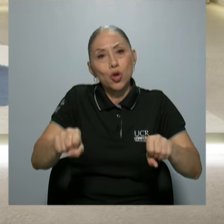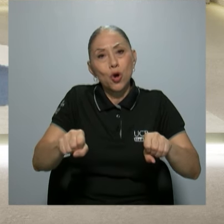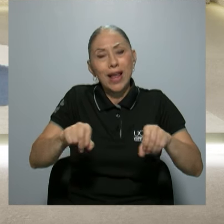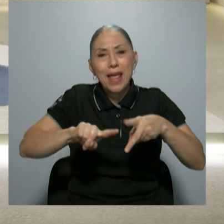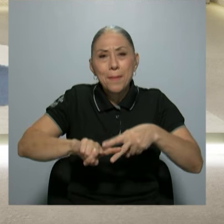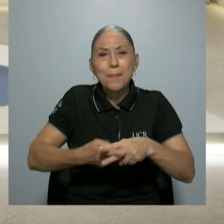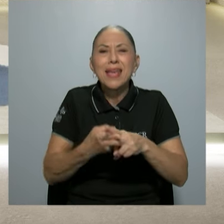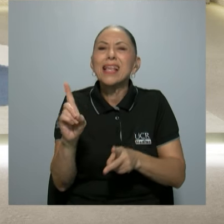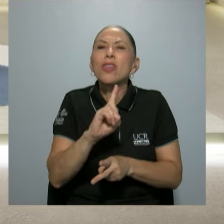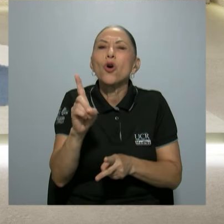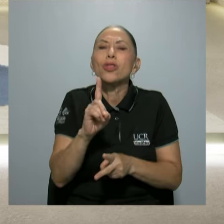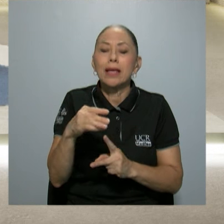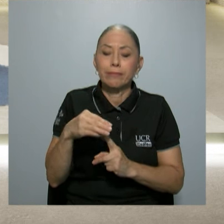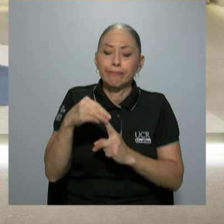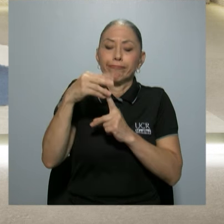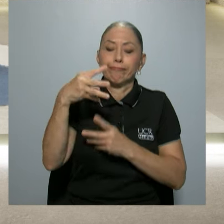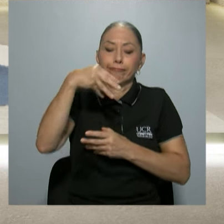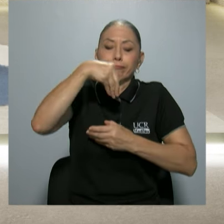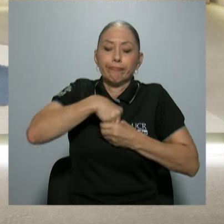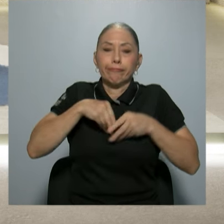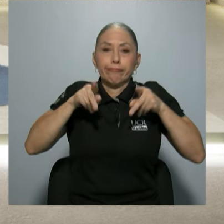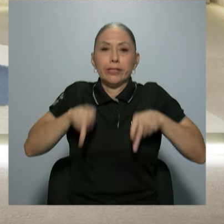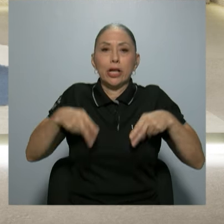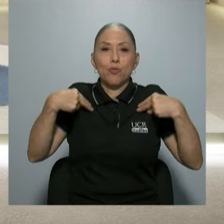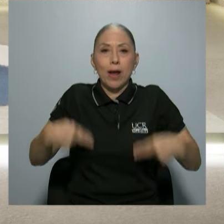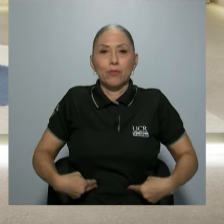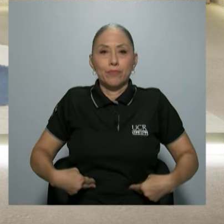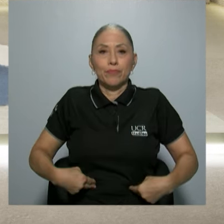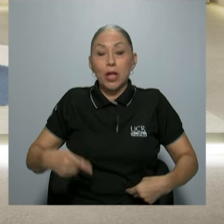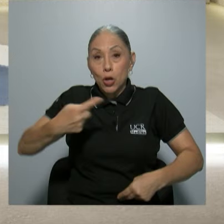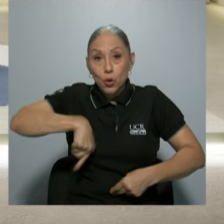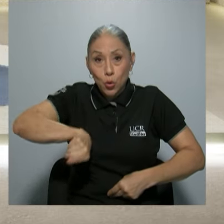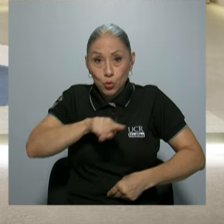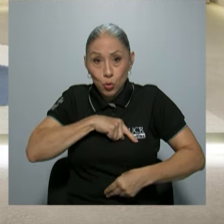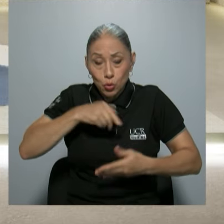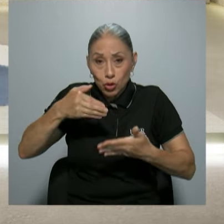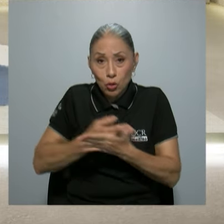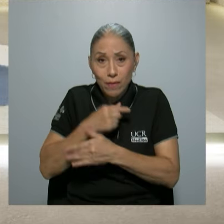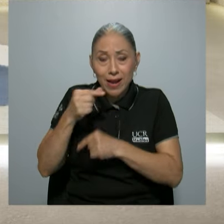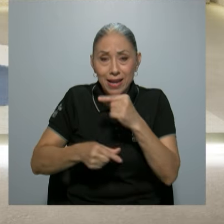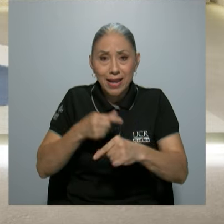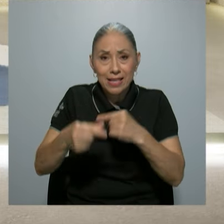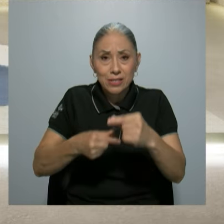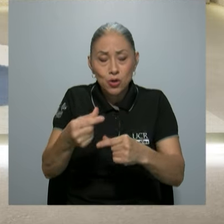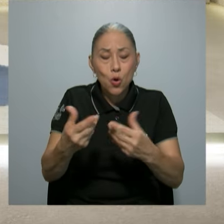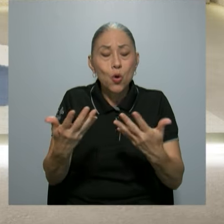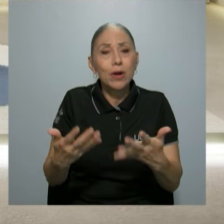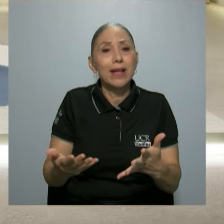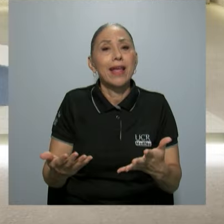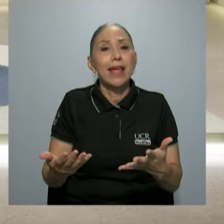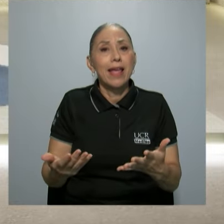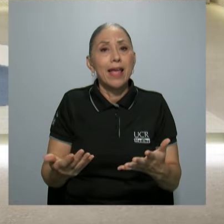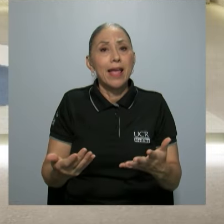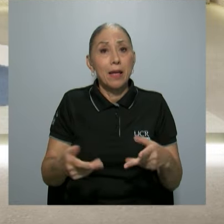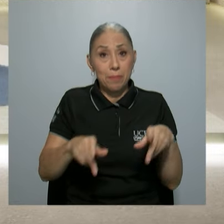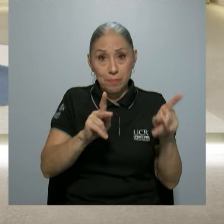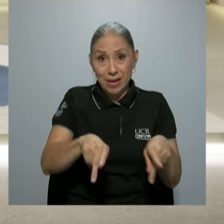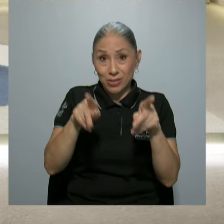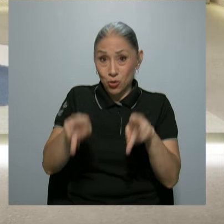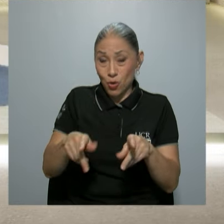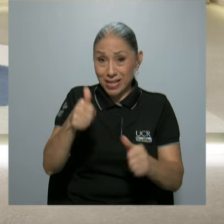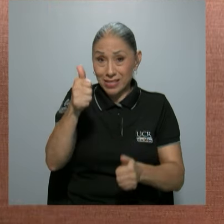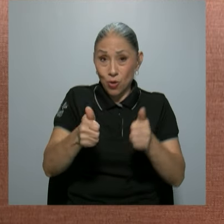y nosotros hemos tenido en Nueva Generación los que estamos interviniendo, candidatos